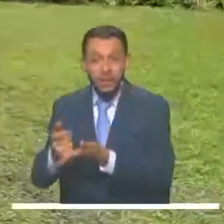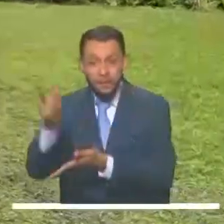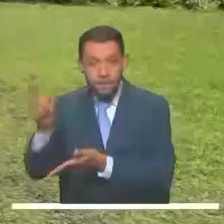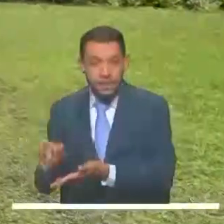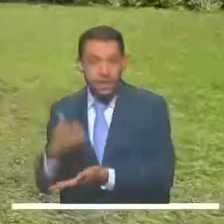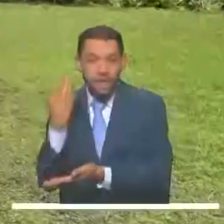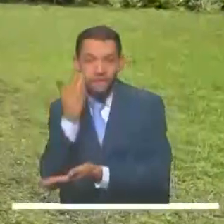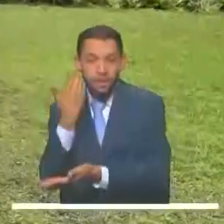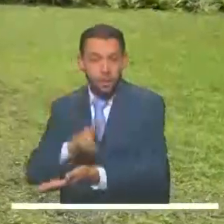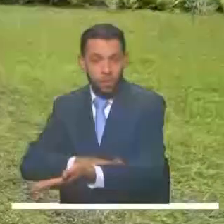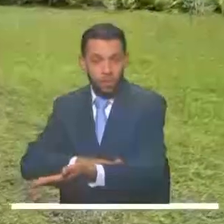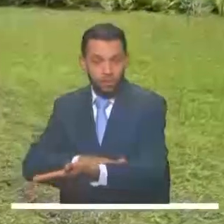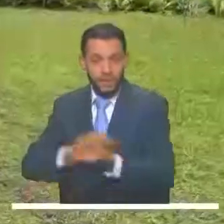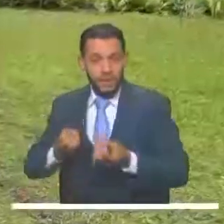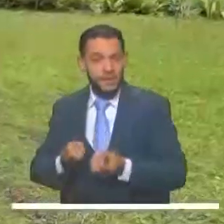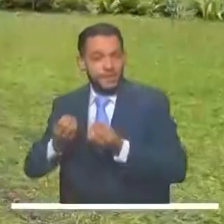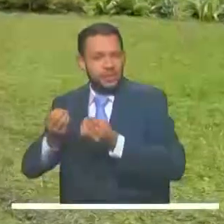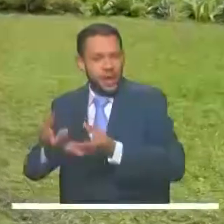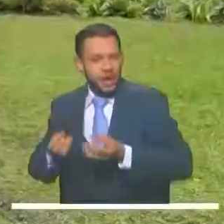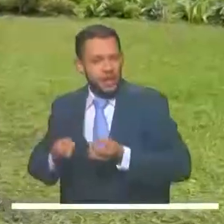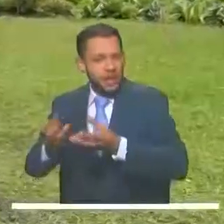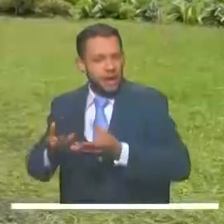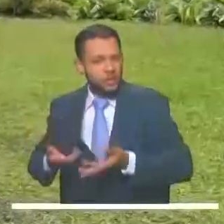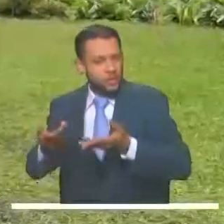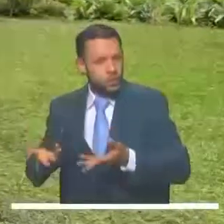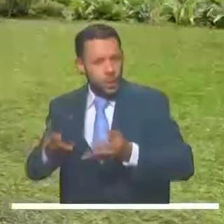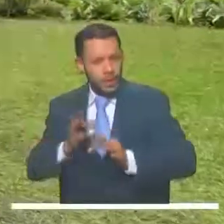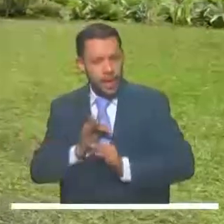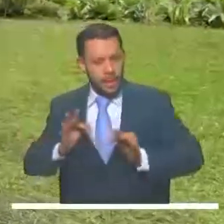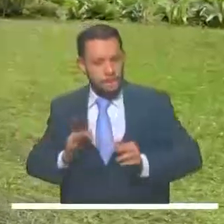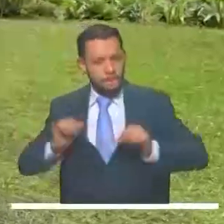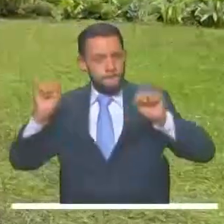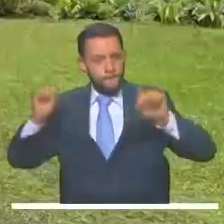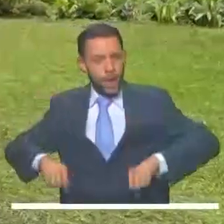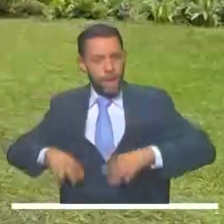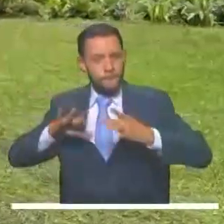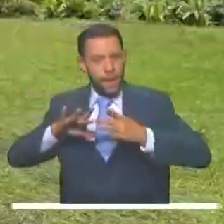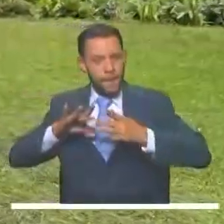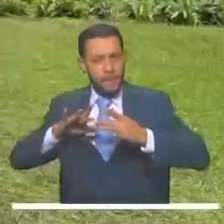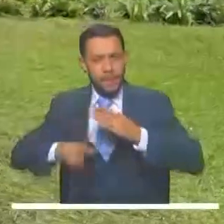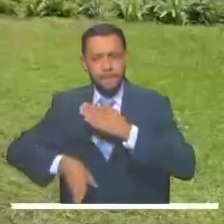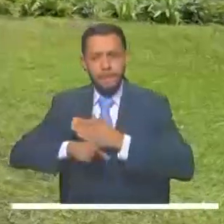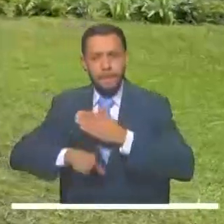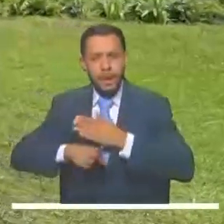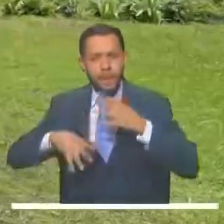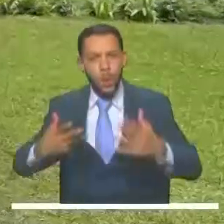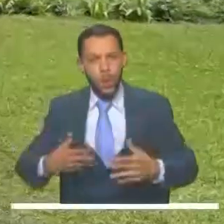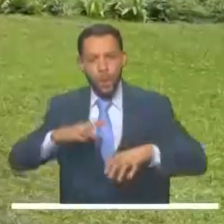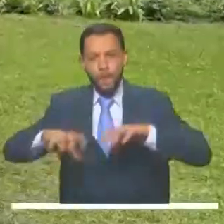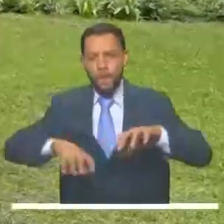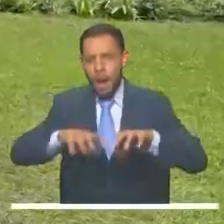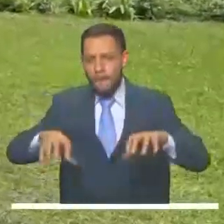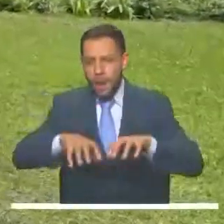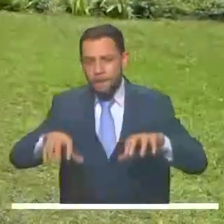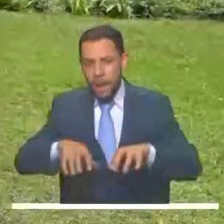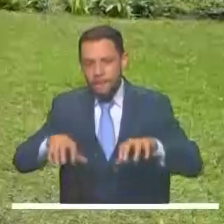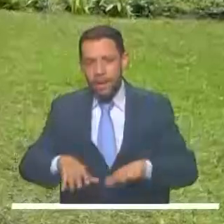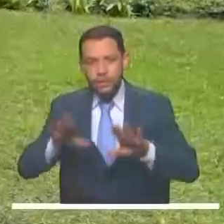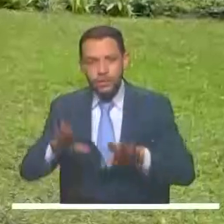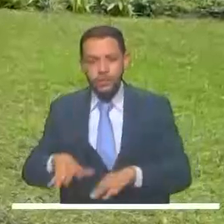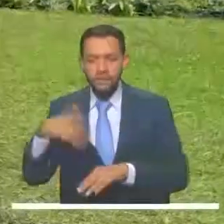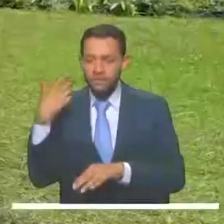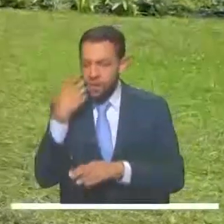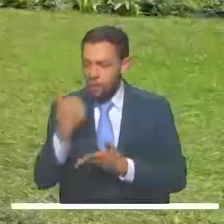lo que queremos preventivamente con todos los profesionales es adelantarnos al proceso de la enfermedad como me